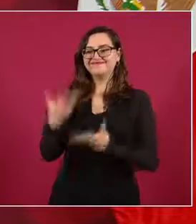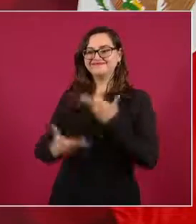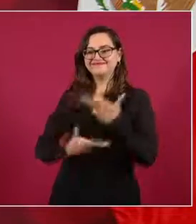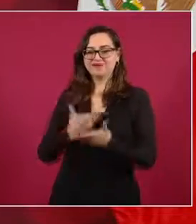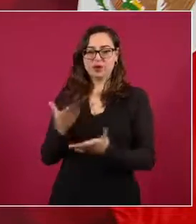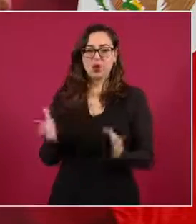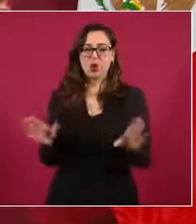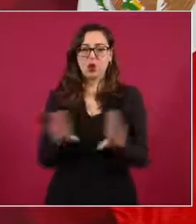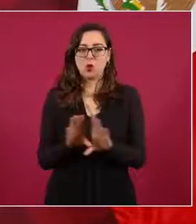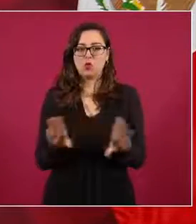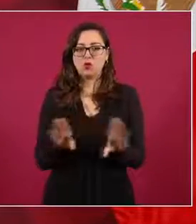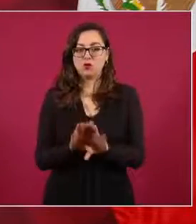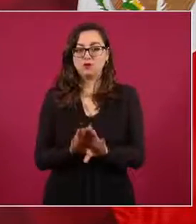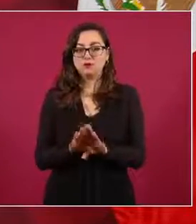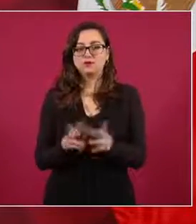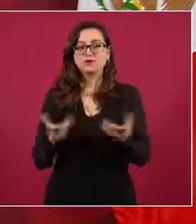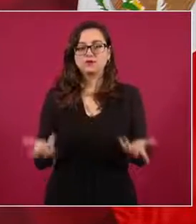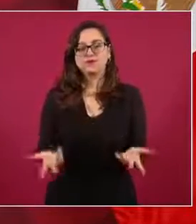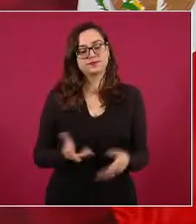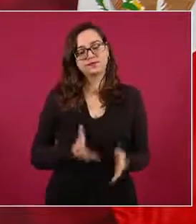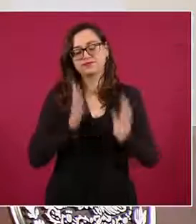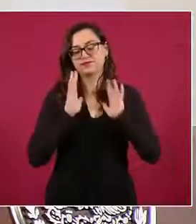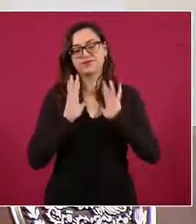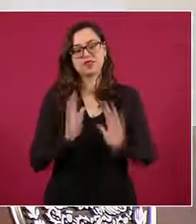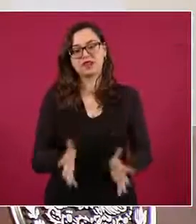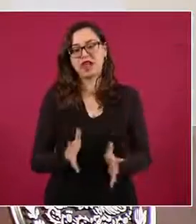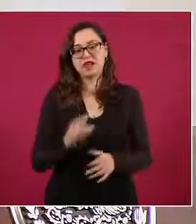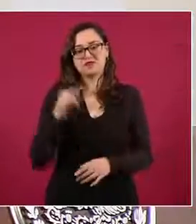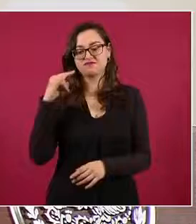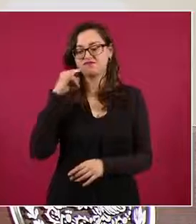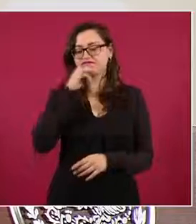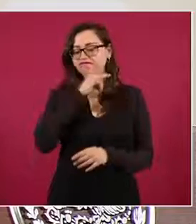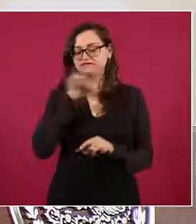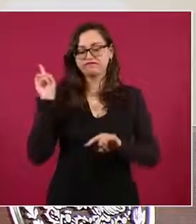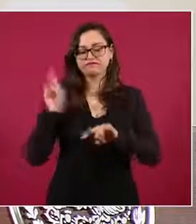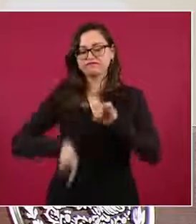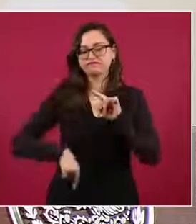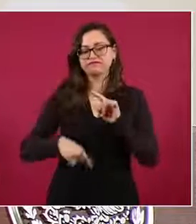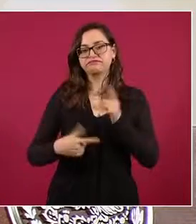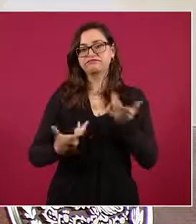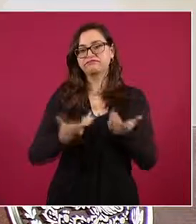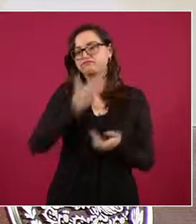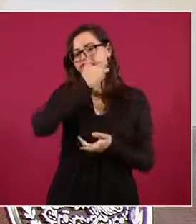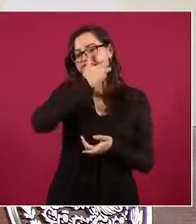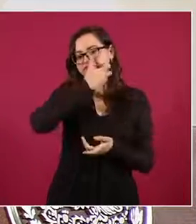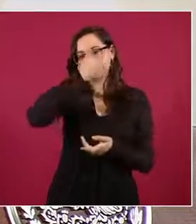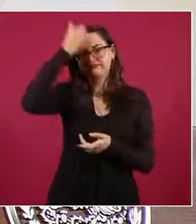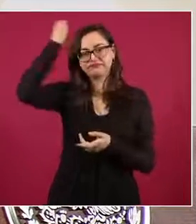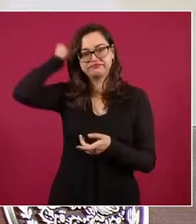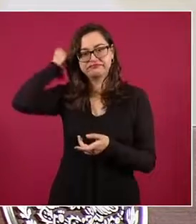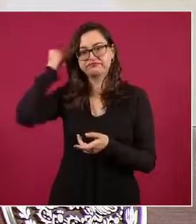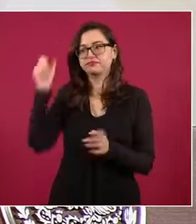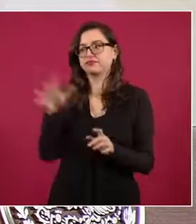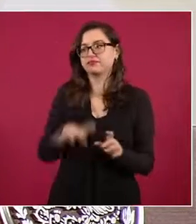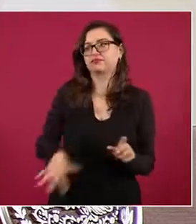y se han ido definiendo y se han ido quitando la máscara